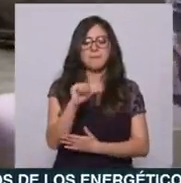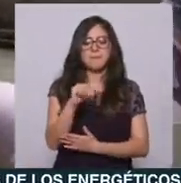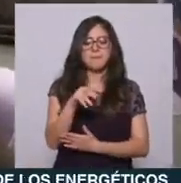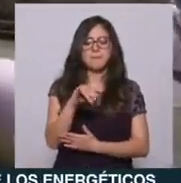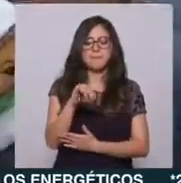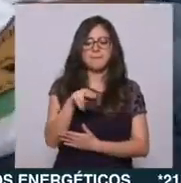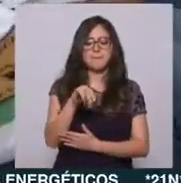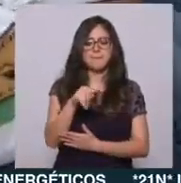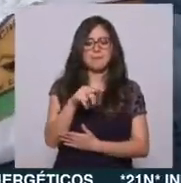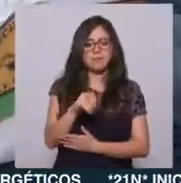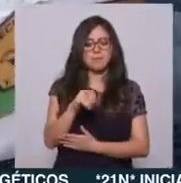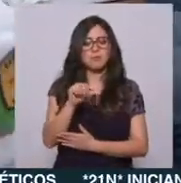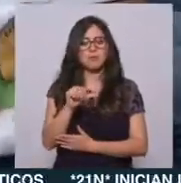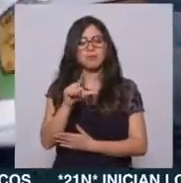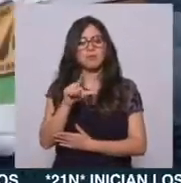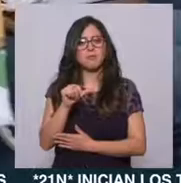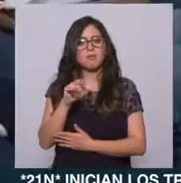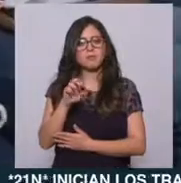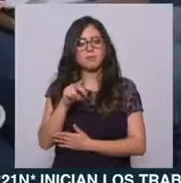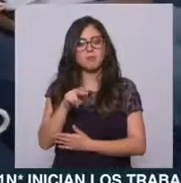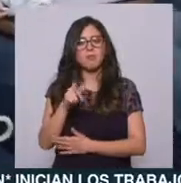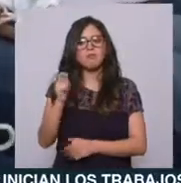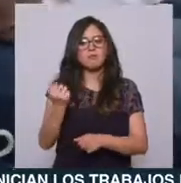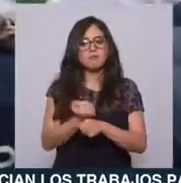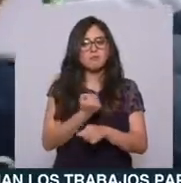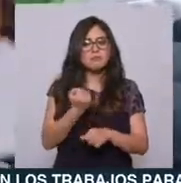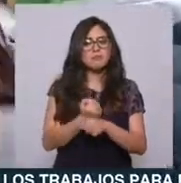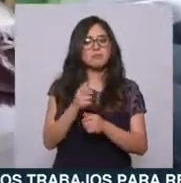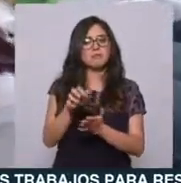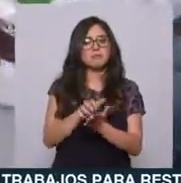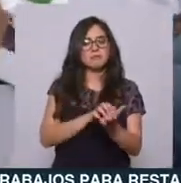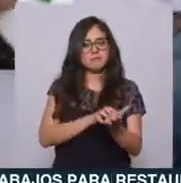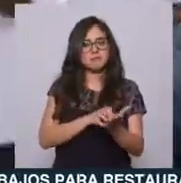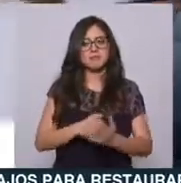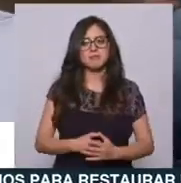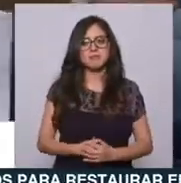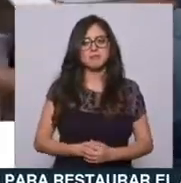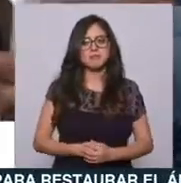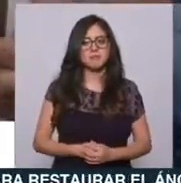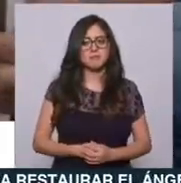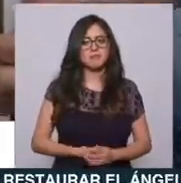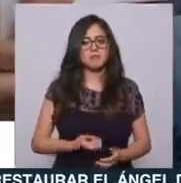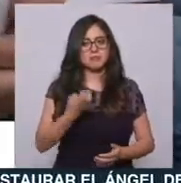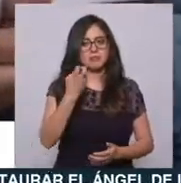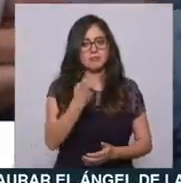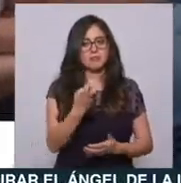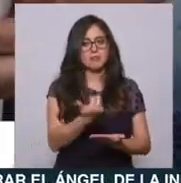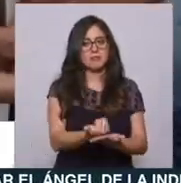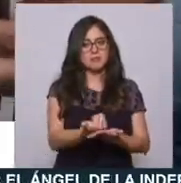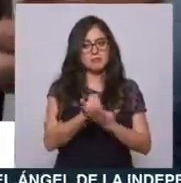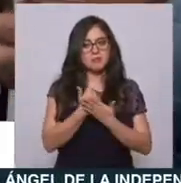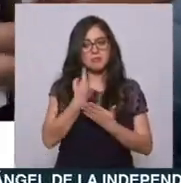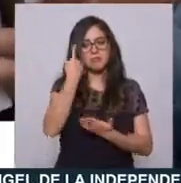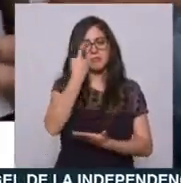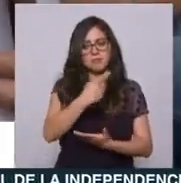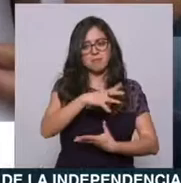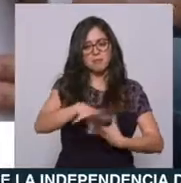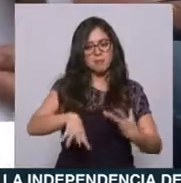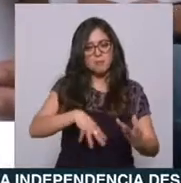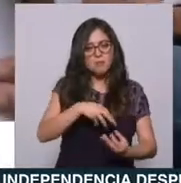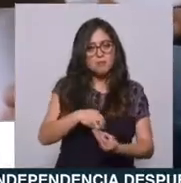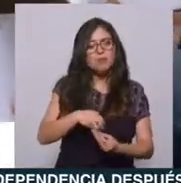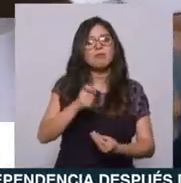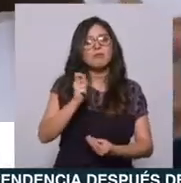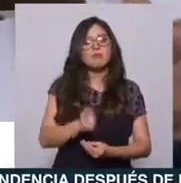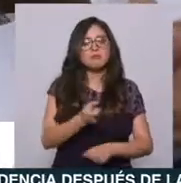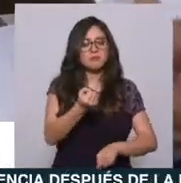Zapatos Escolares le ahorró el gasto de comprar el calzado. Nos ayuda mucho en nuestra economía porque los zapatos, si de una